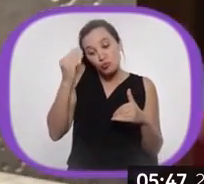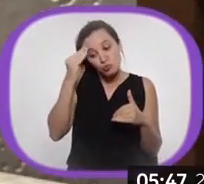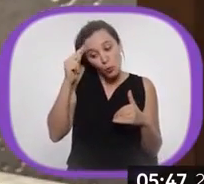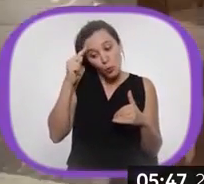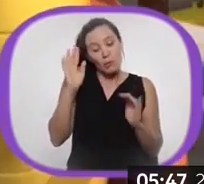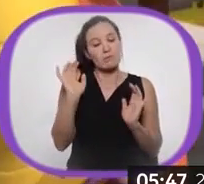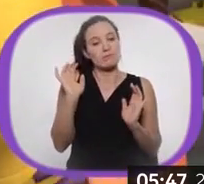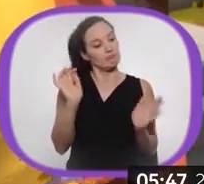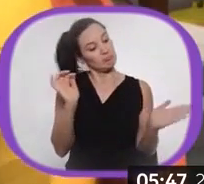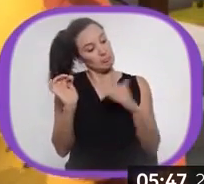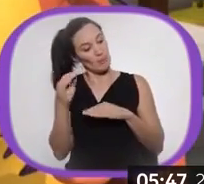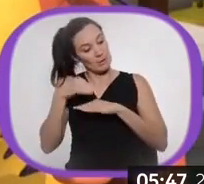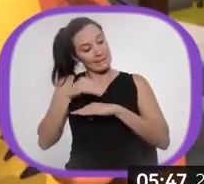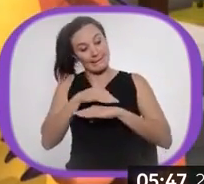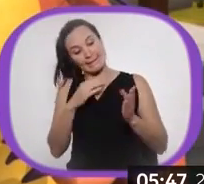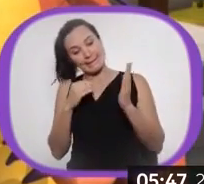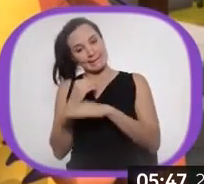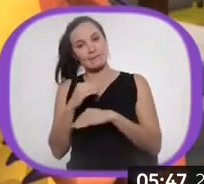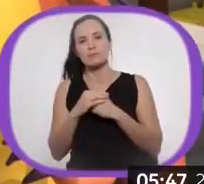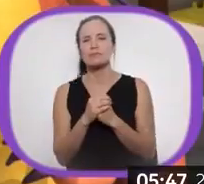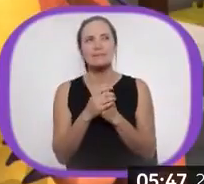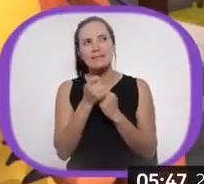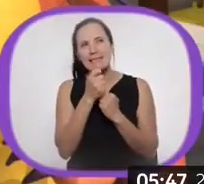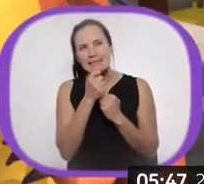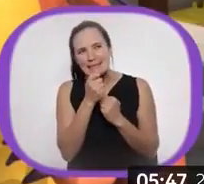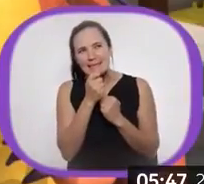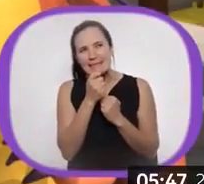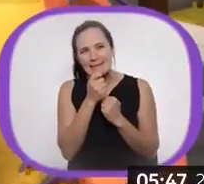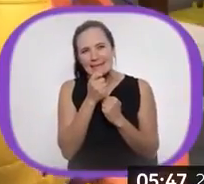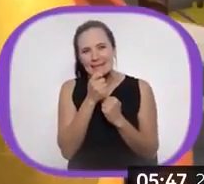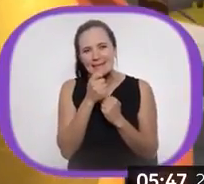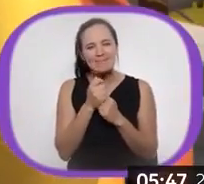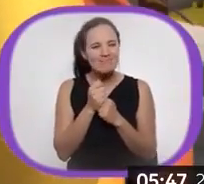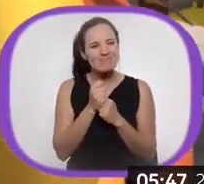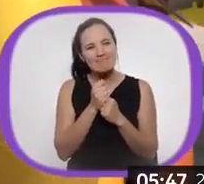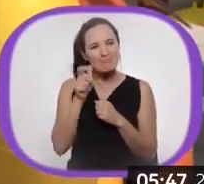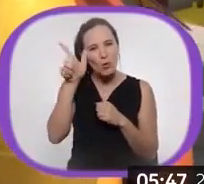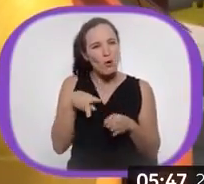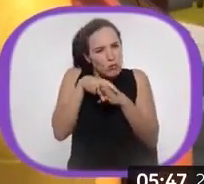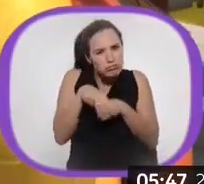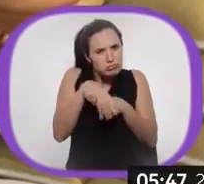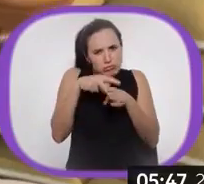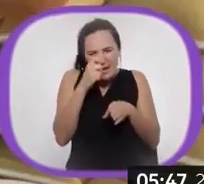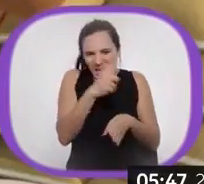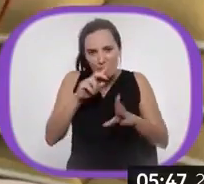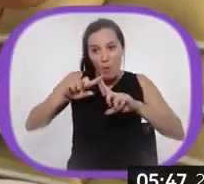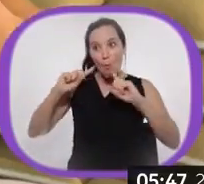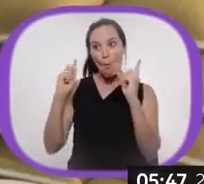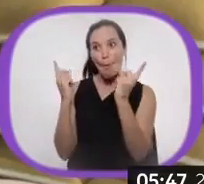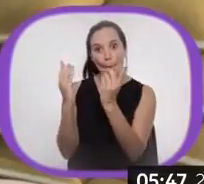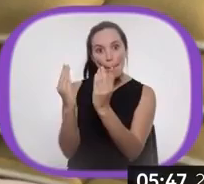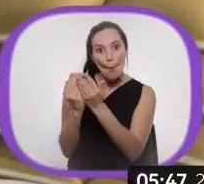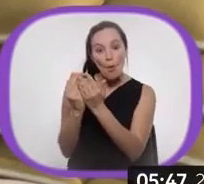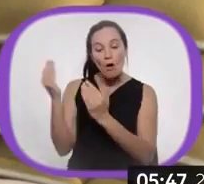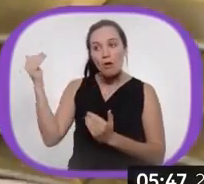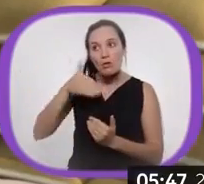Cuddles. ¡Wow! ¡Sir Frederick el Rápido! ¡Es el jinete más veloz del mundo! Sí, he